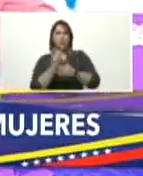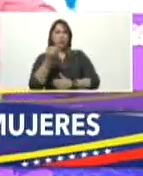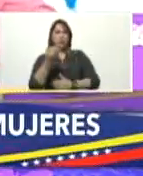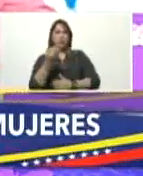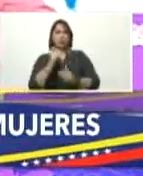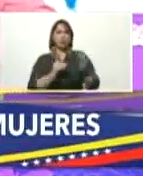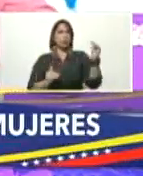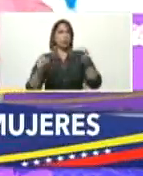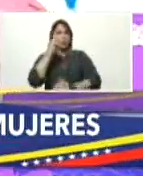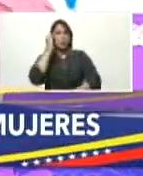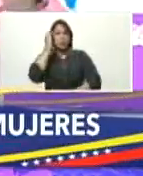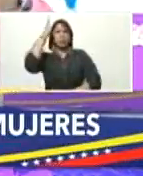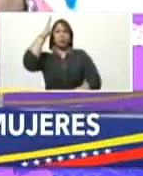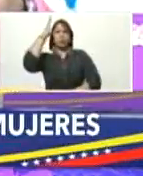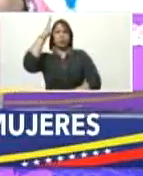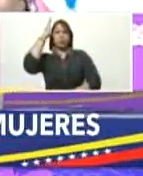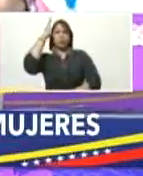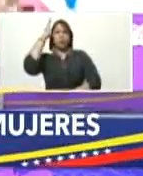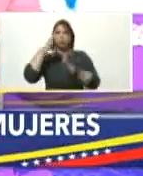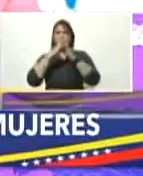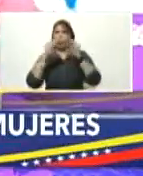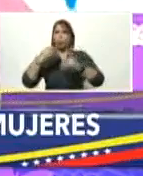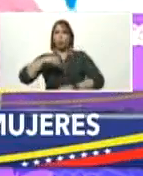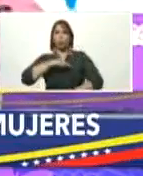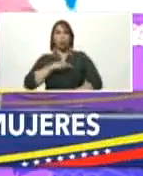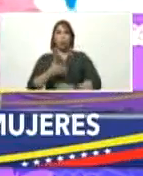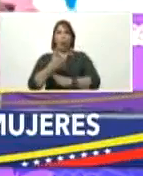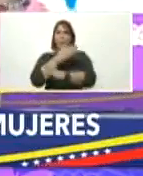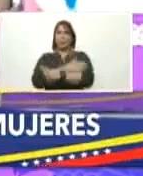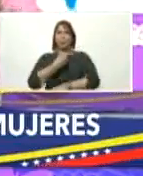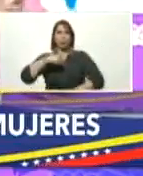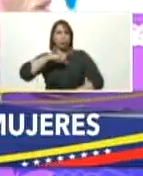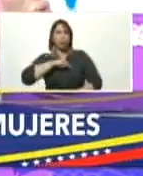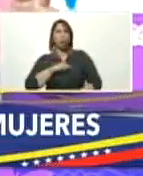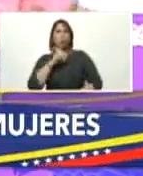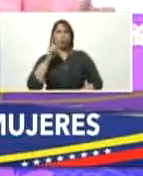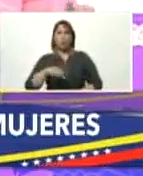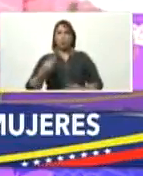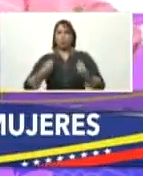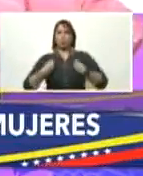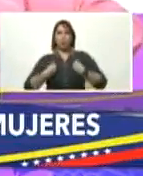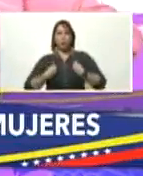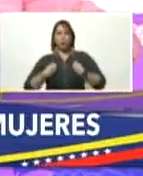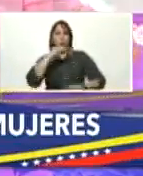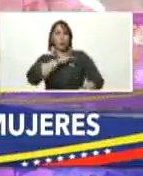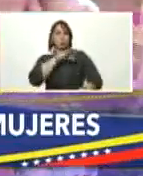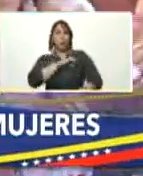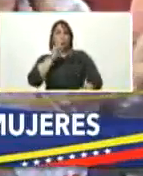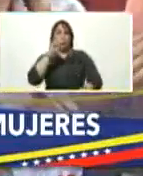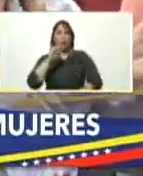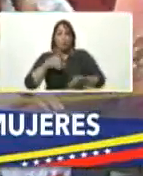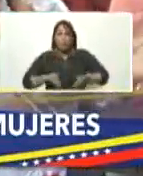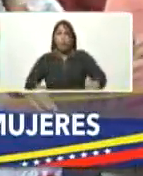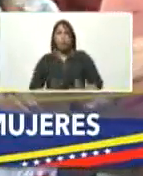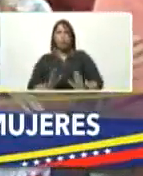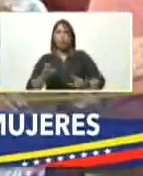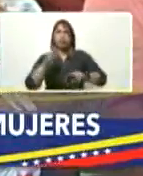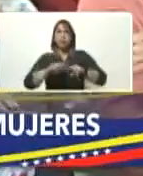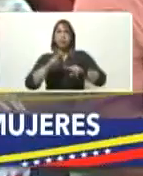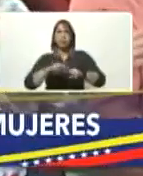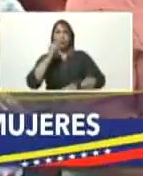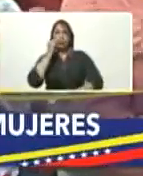superior a todo lo que nosotros hemos sido, a todo lo que nosotros hemos vivido. La sociedad que va surgiendo en los niños, en las